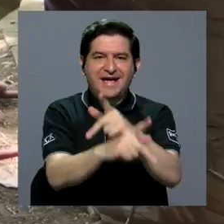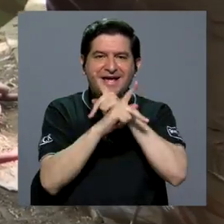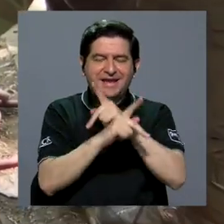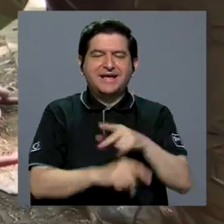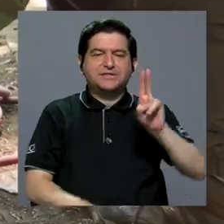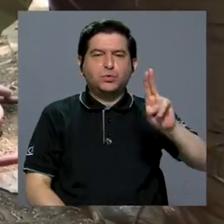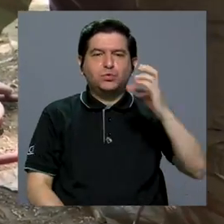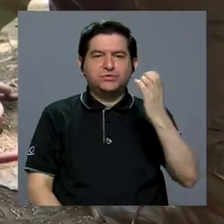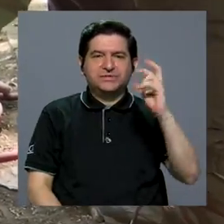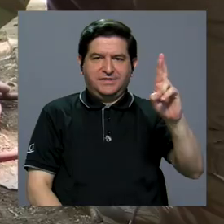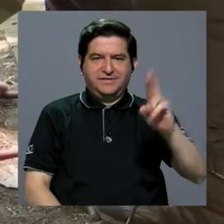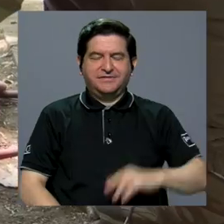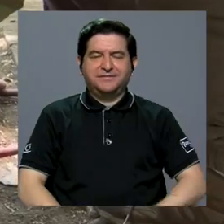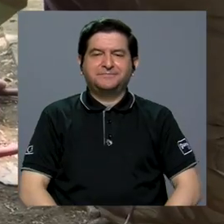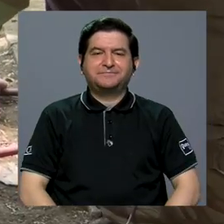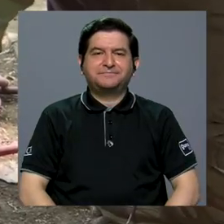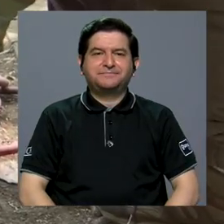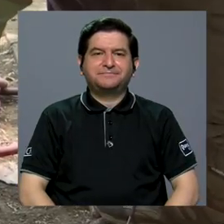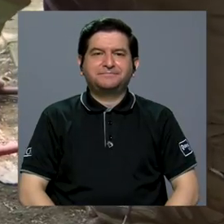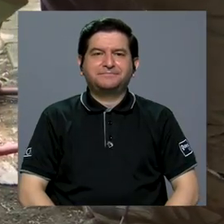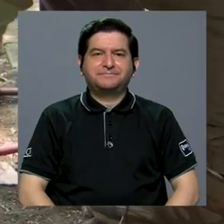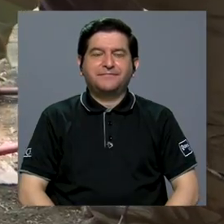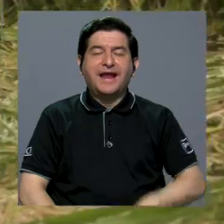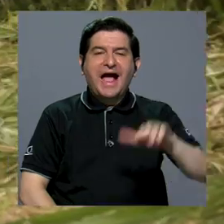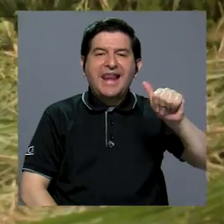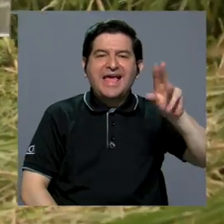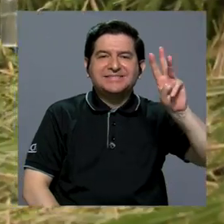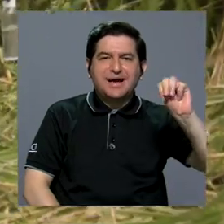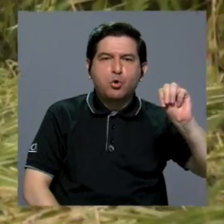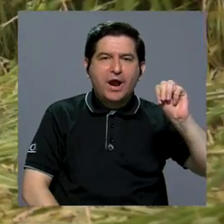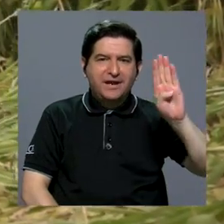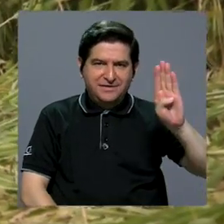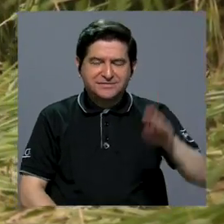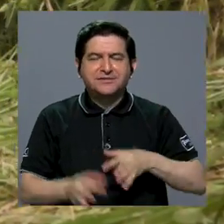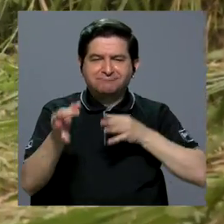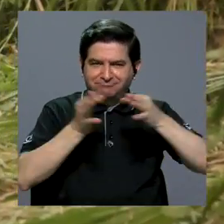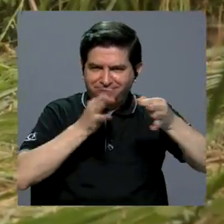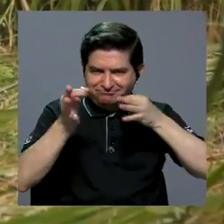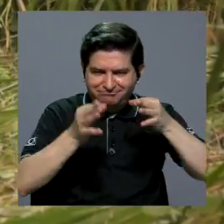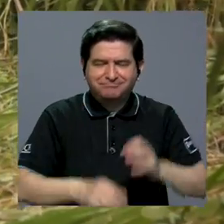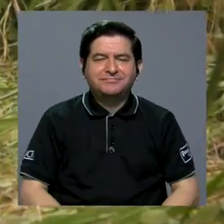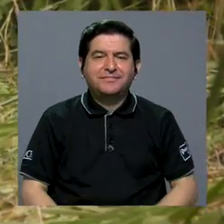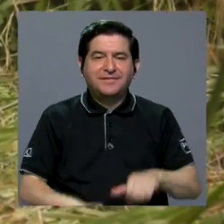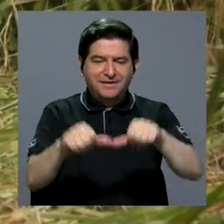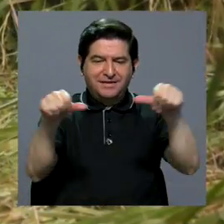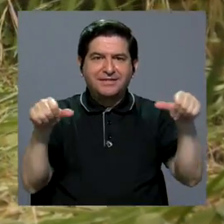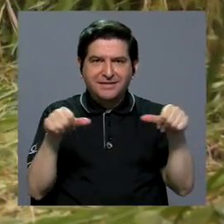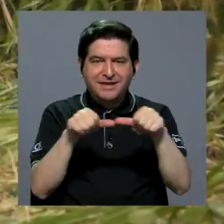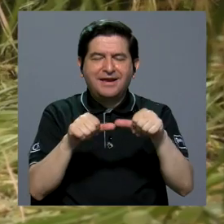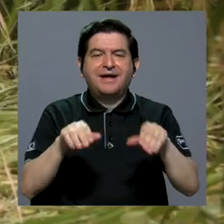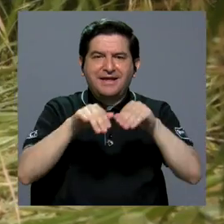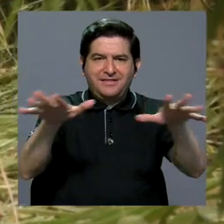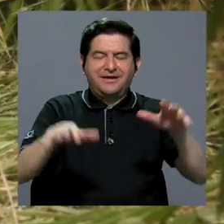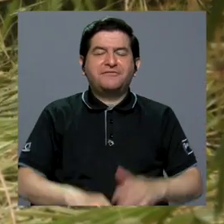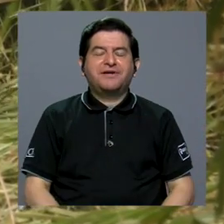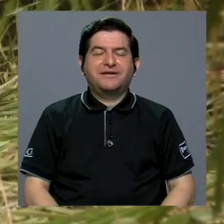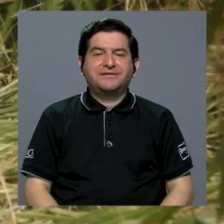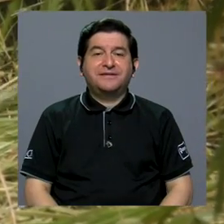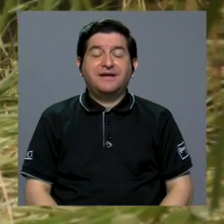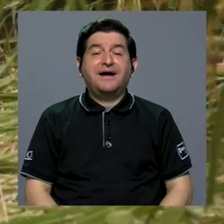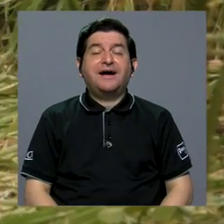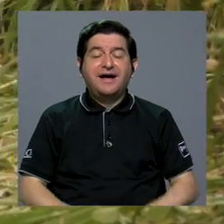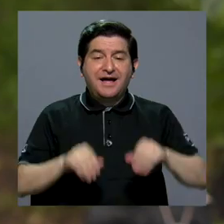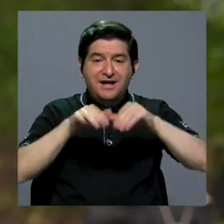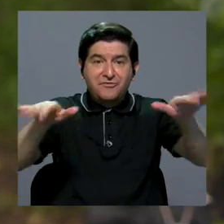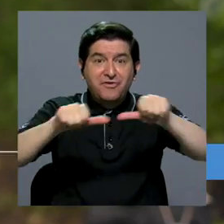Protegidas de la Universidad de Costa Rica. Alexa Morales Brenes nos explicó más sobre esta red. La Red de Áreas Protegidas es una